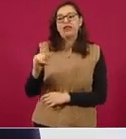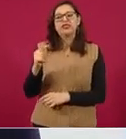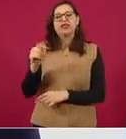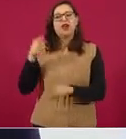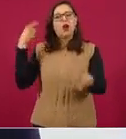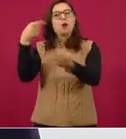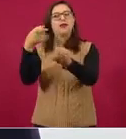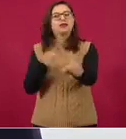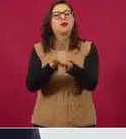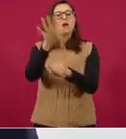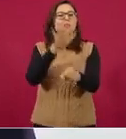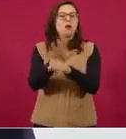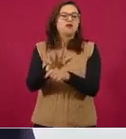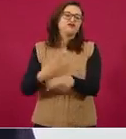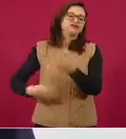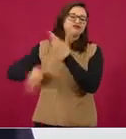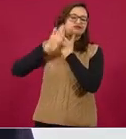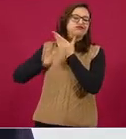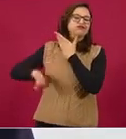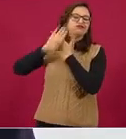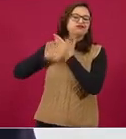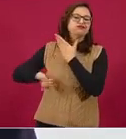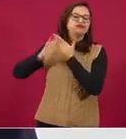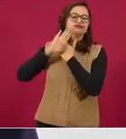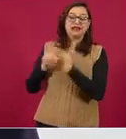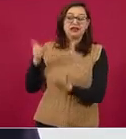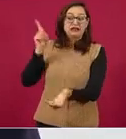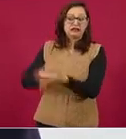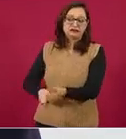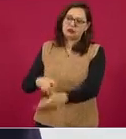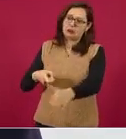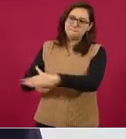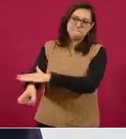Y hay mucho dinero de por medio.